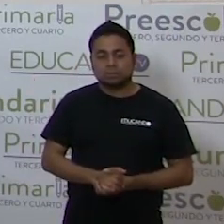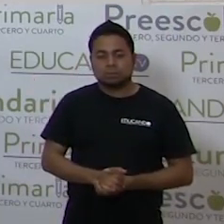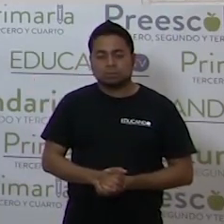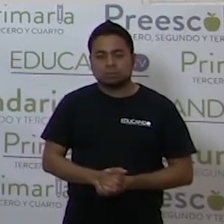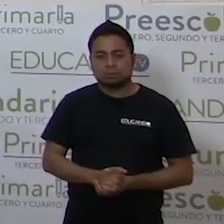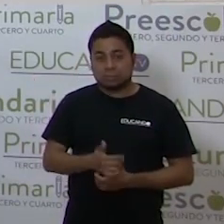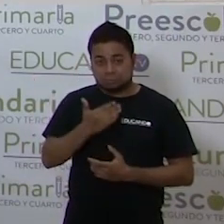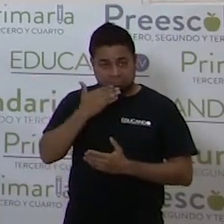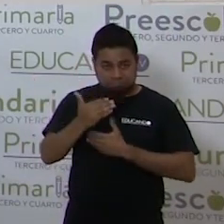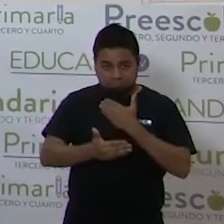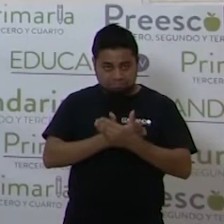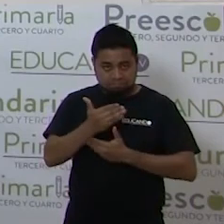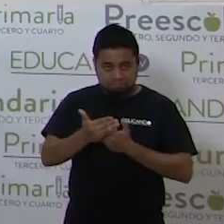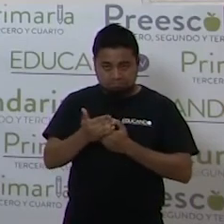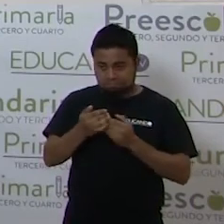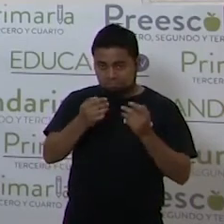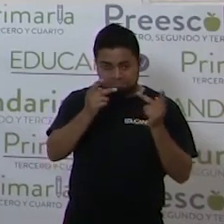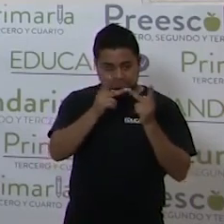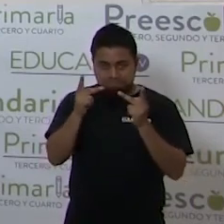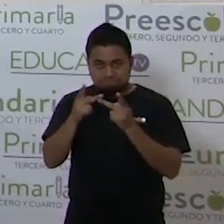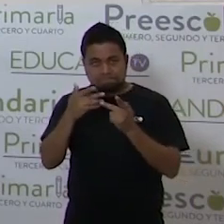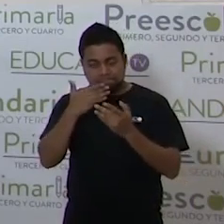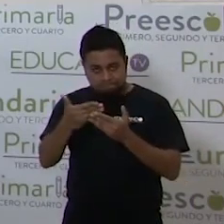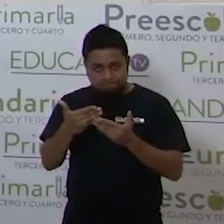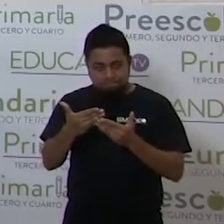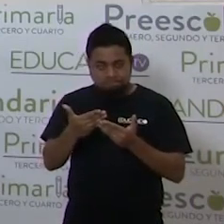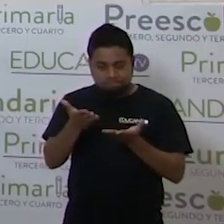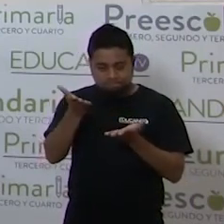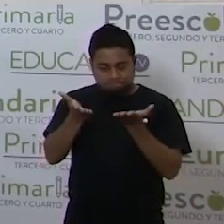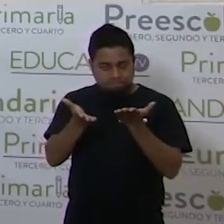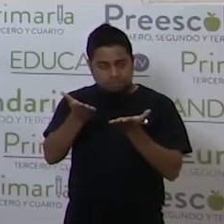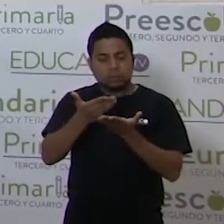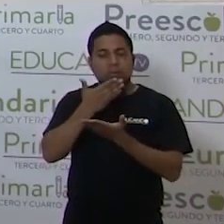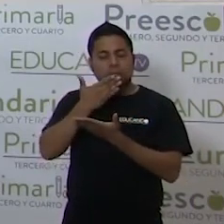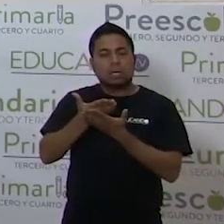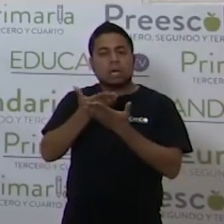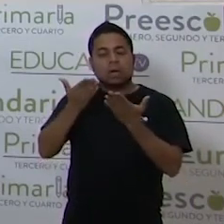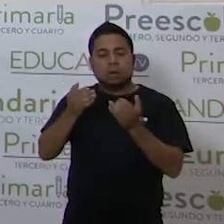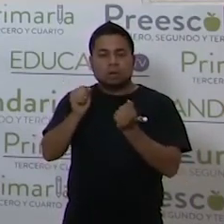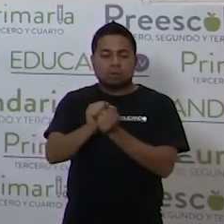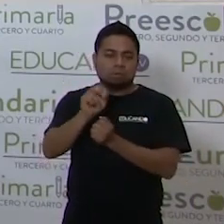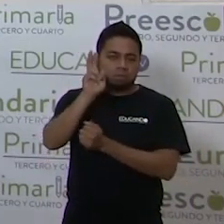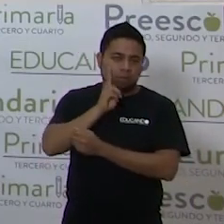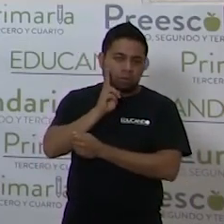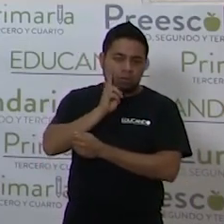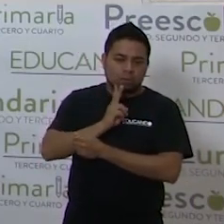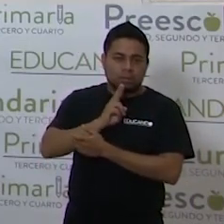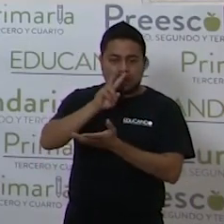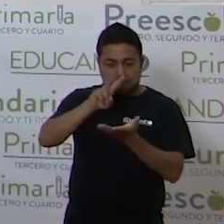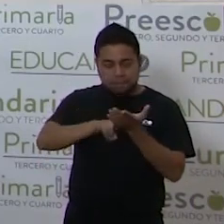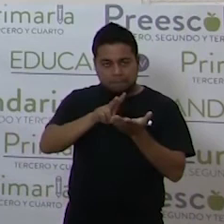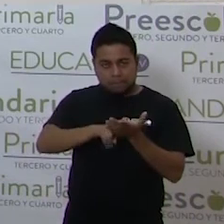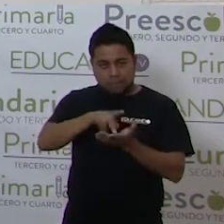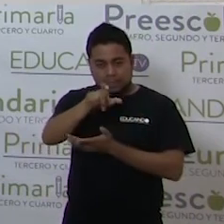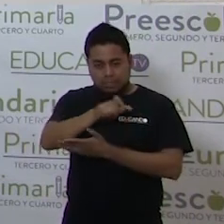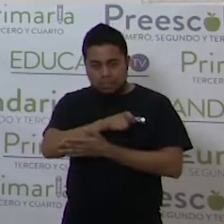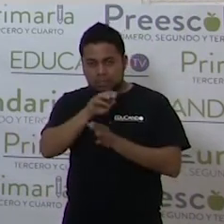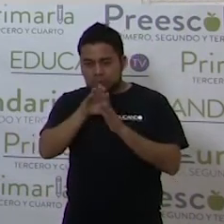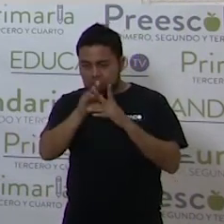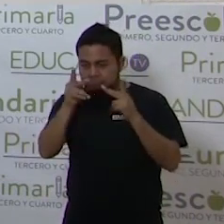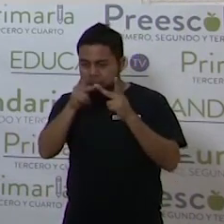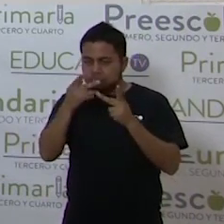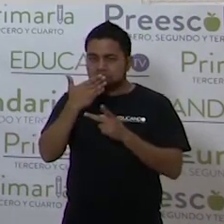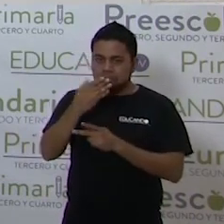vamos bien se cumple y vamos a determinar ahora si nuestro valor de x que encontramos es el correcto